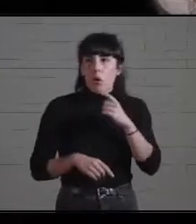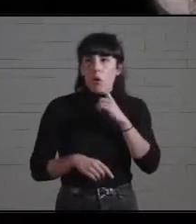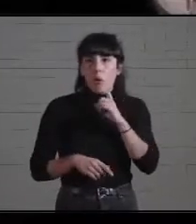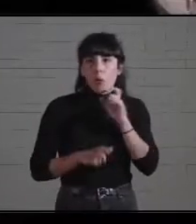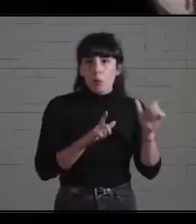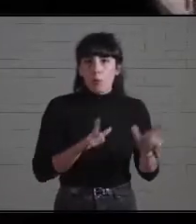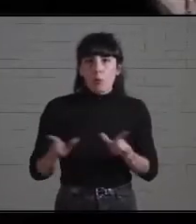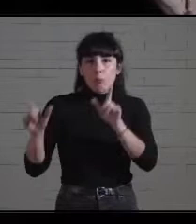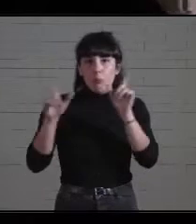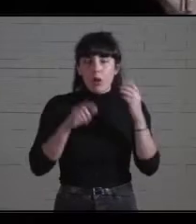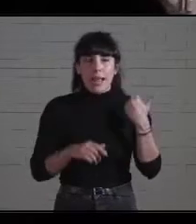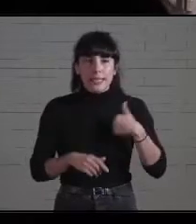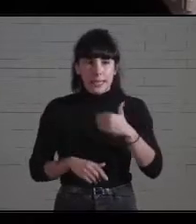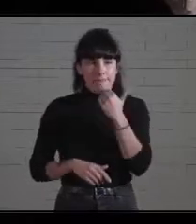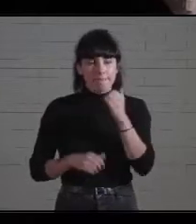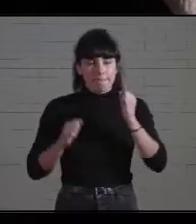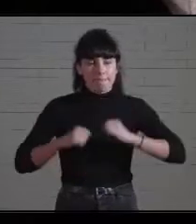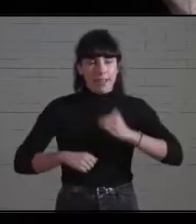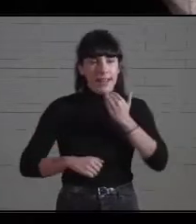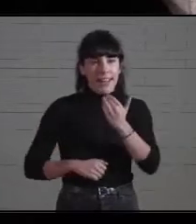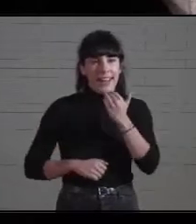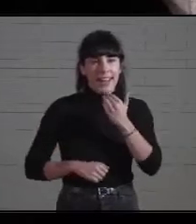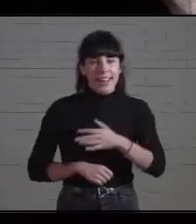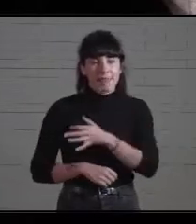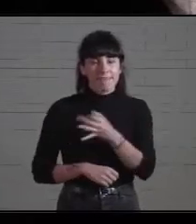lado? Ya, vale, gracias, estupendo.